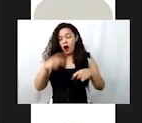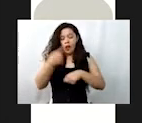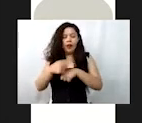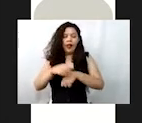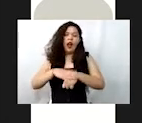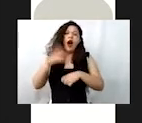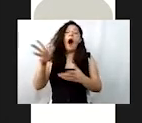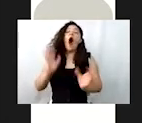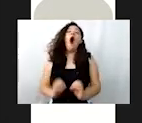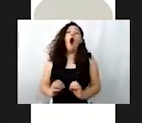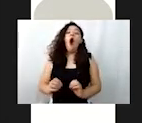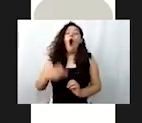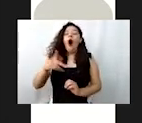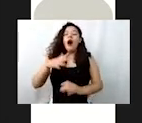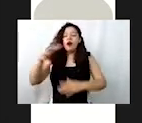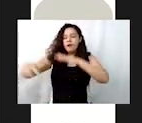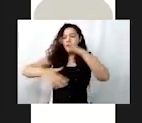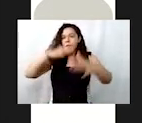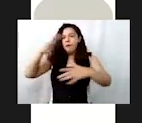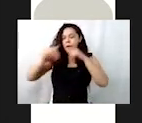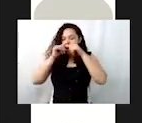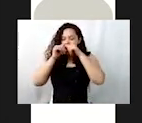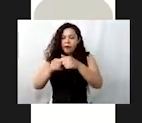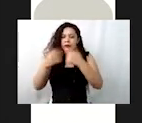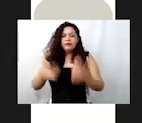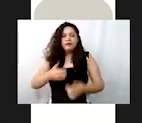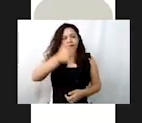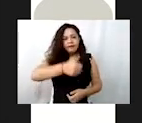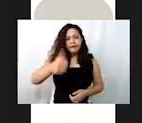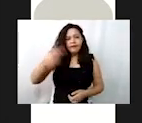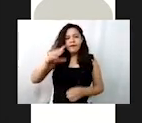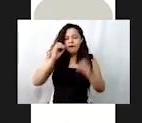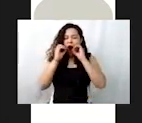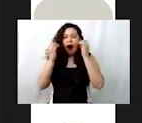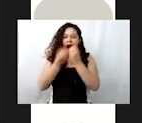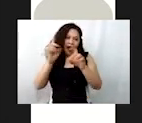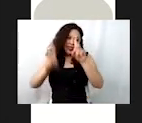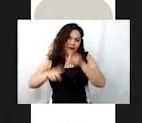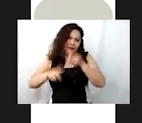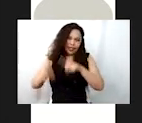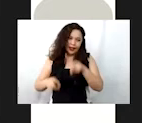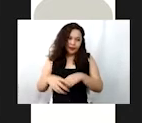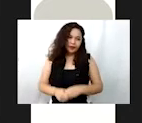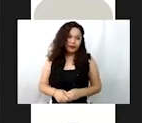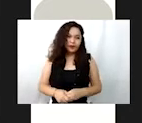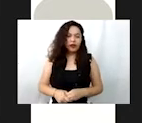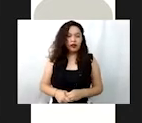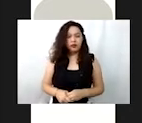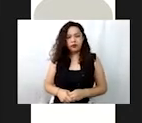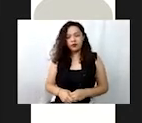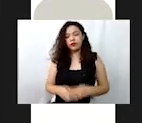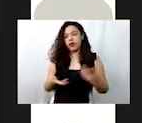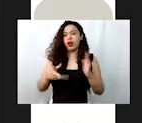atendiendo cuestiones ambientales. Ahí sí ya depende otra vez de cada una de sus organizaciones, ¿no? Pero bueno, son otra vez